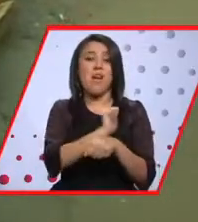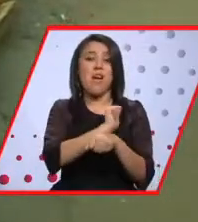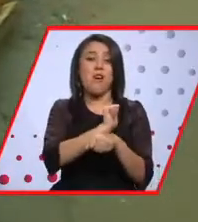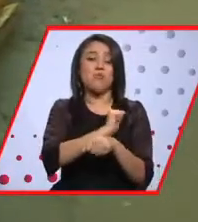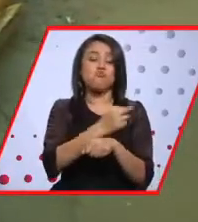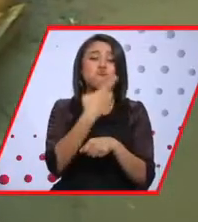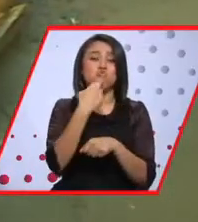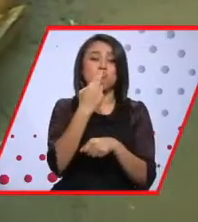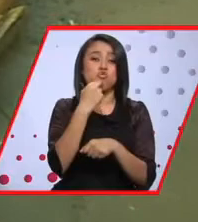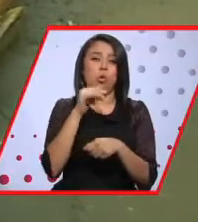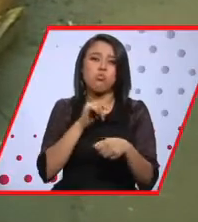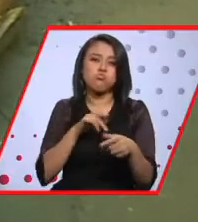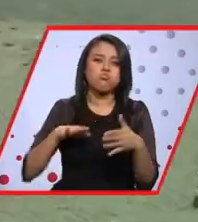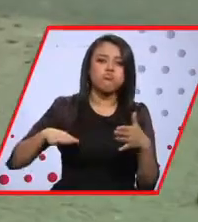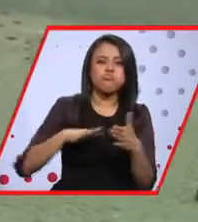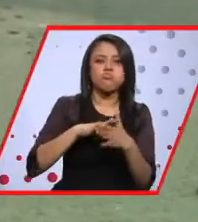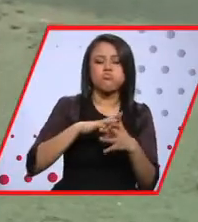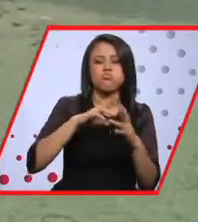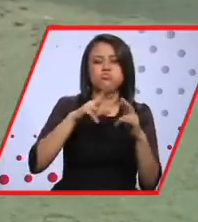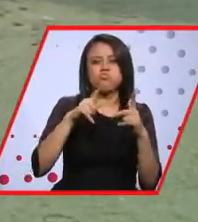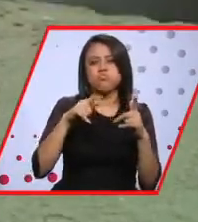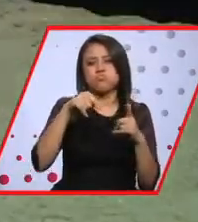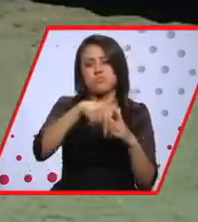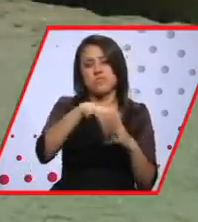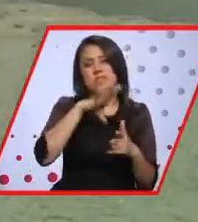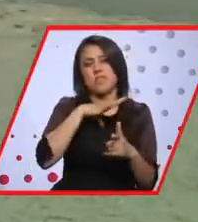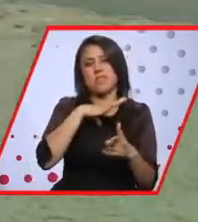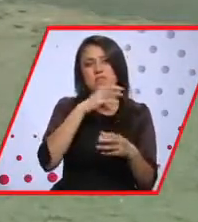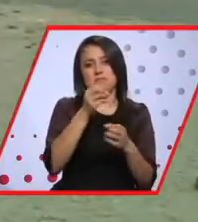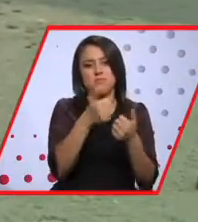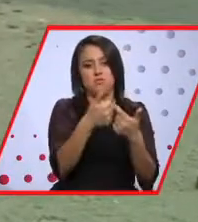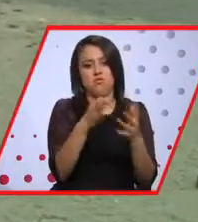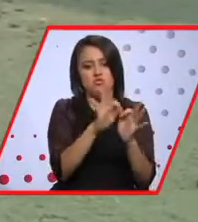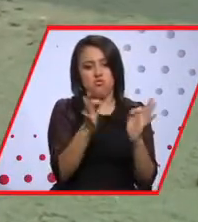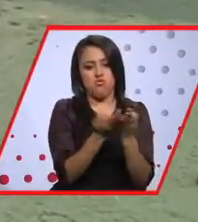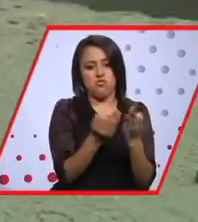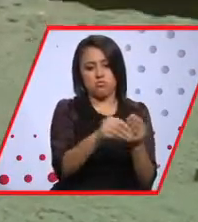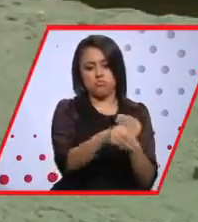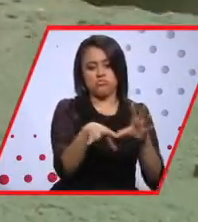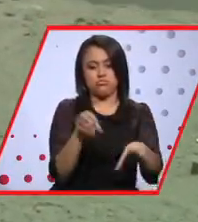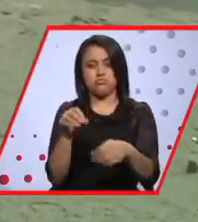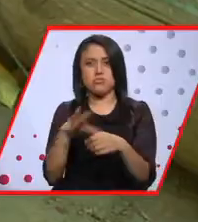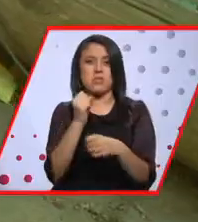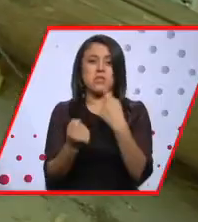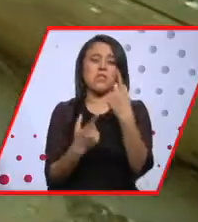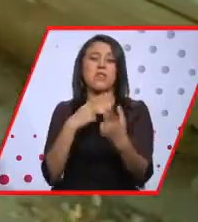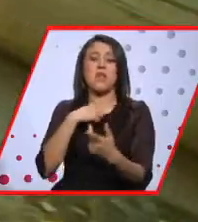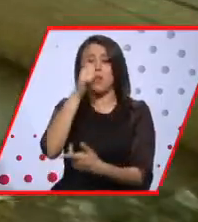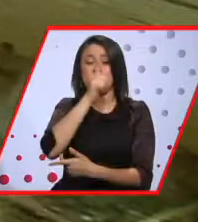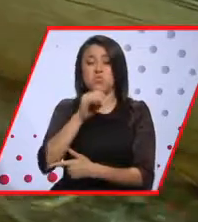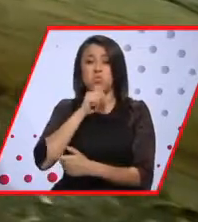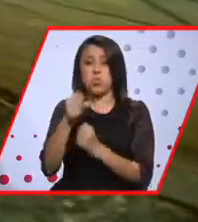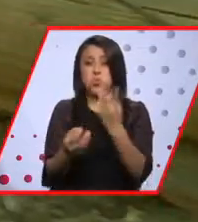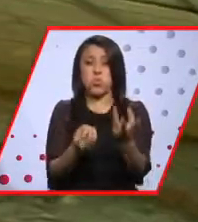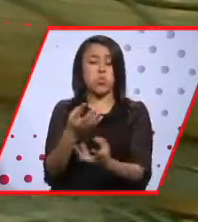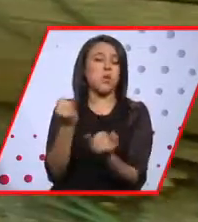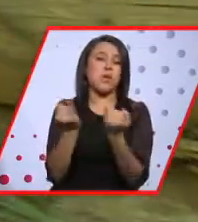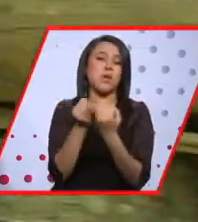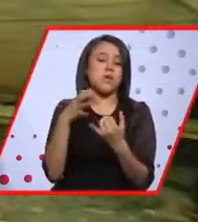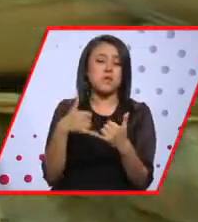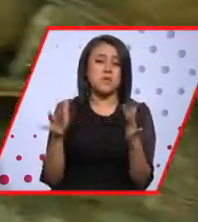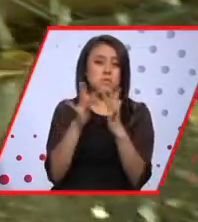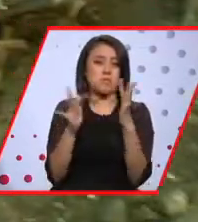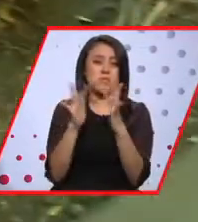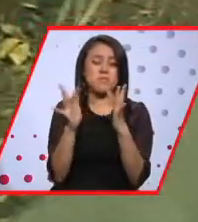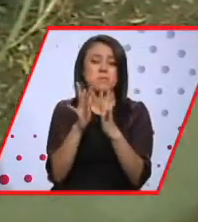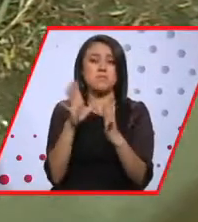modelo reciente dejó su fascia, faros y demás autopartes abandonadas junto a los postes de alumbrado público y de comunicación, que